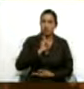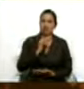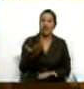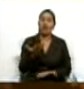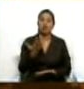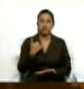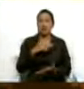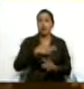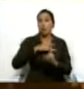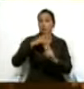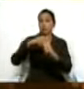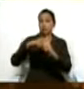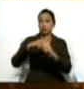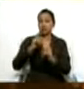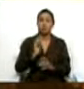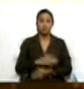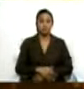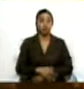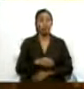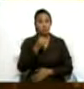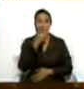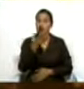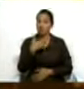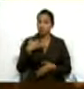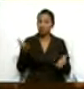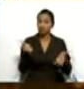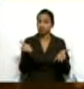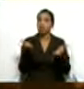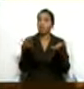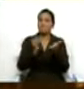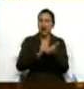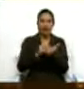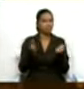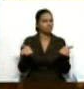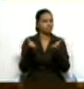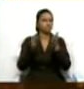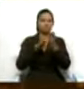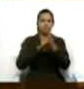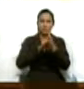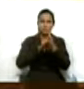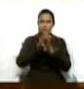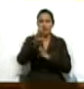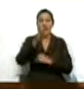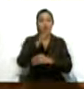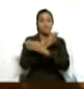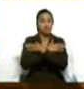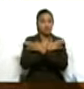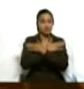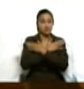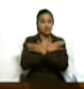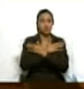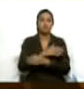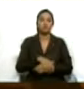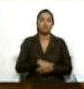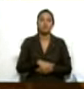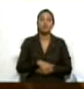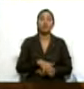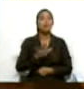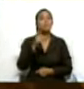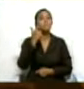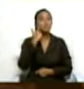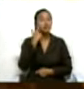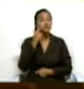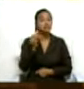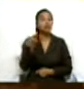venezolano. Bueno, vamos por más. Vamos para adelante. Felicitaciones. Pendiente que el próximo